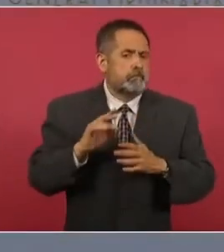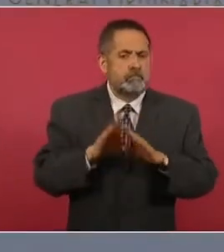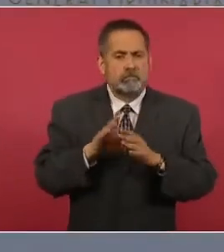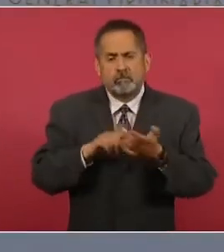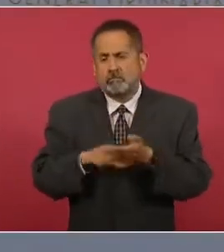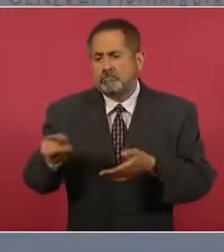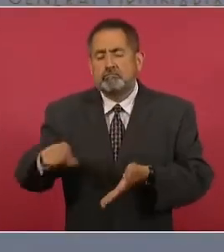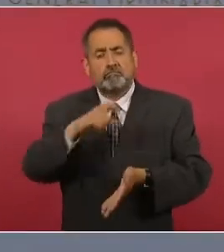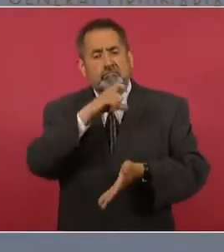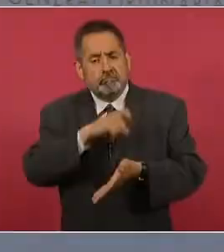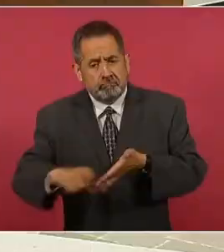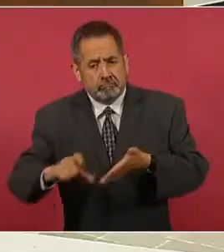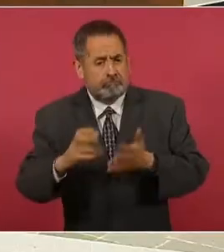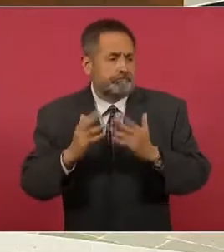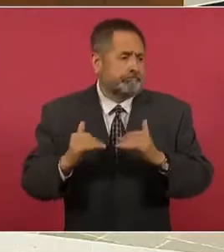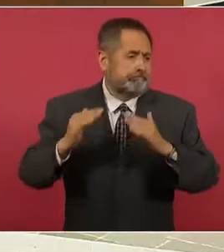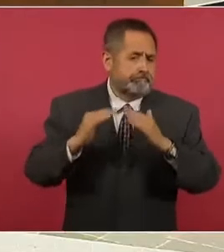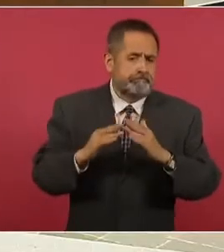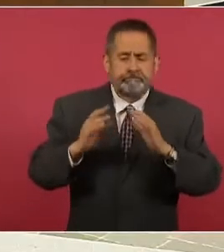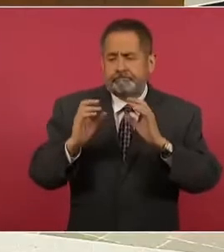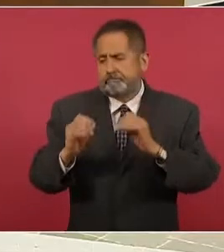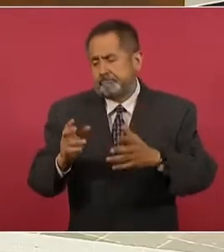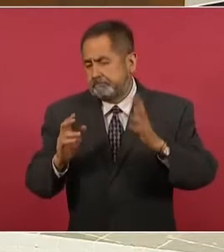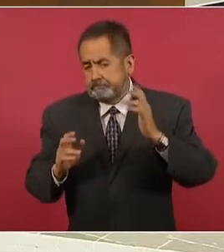a comprar una vivienda